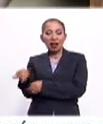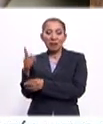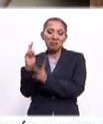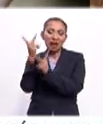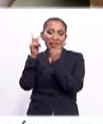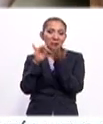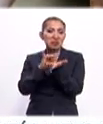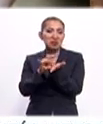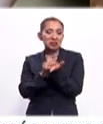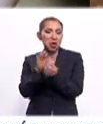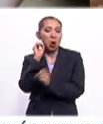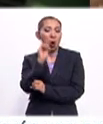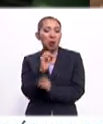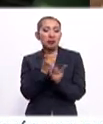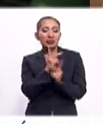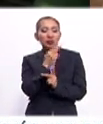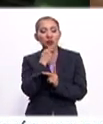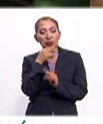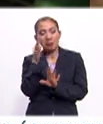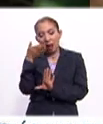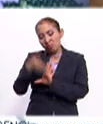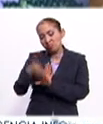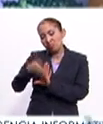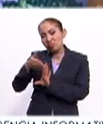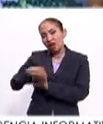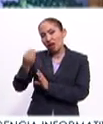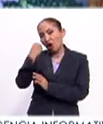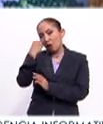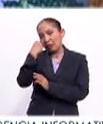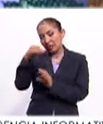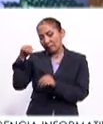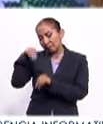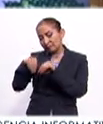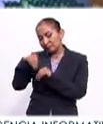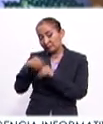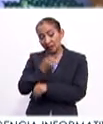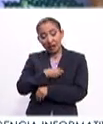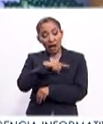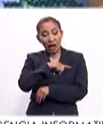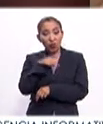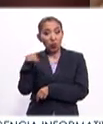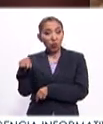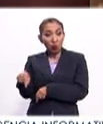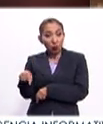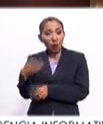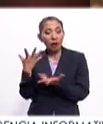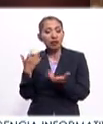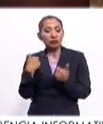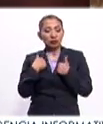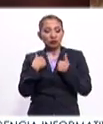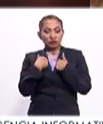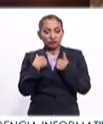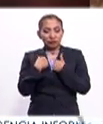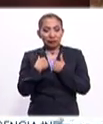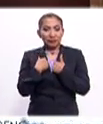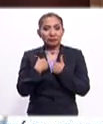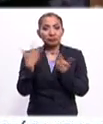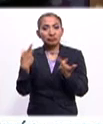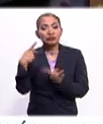plantas medicinales y plantas útiles para la cocina. Entonces la salud empieza por el que